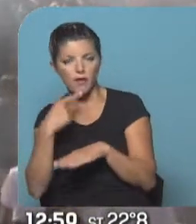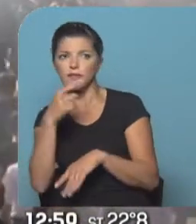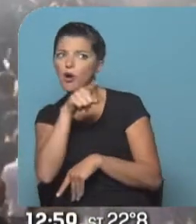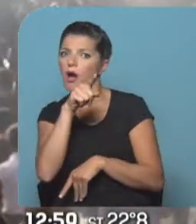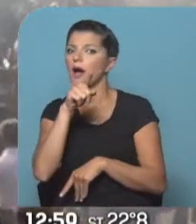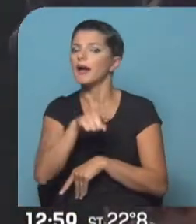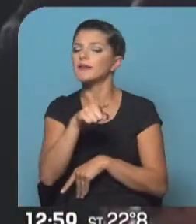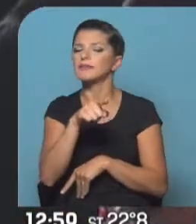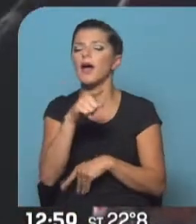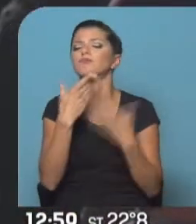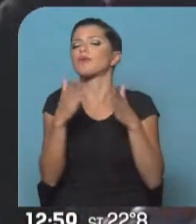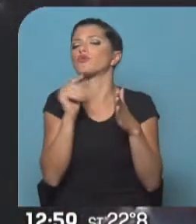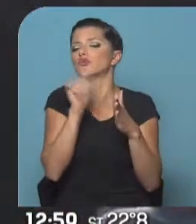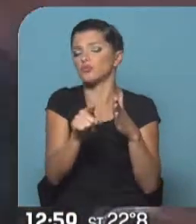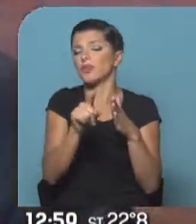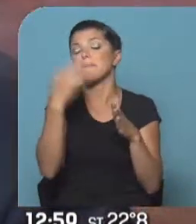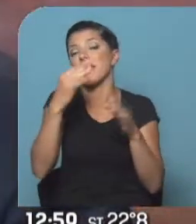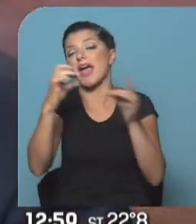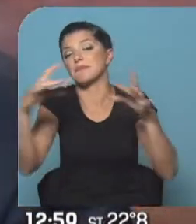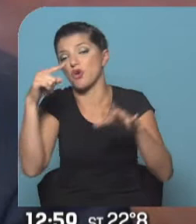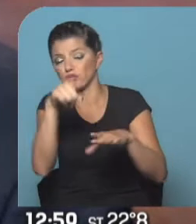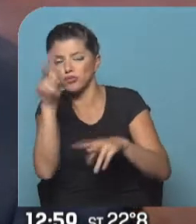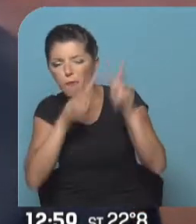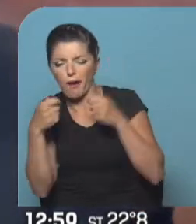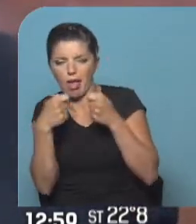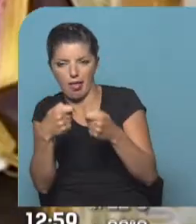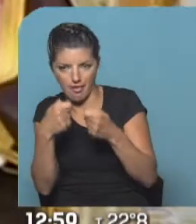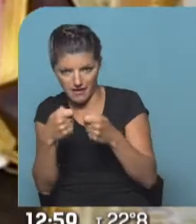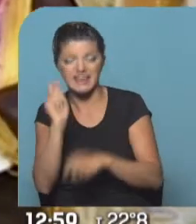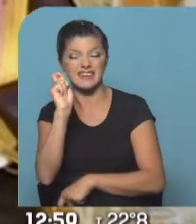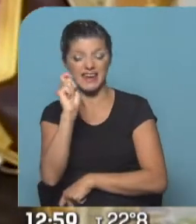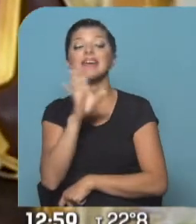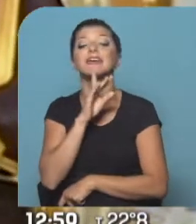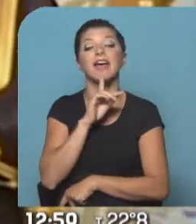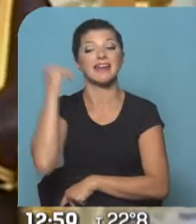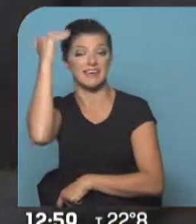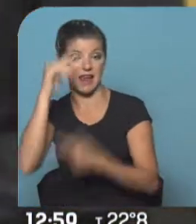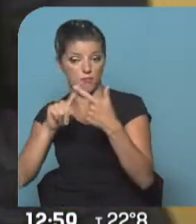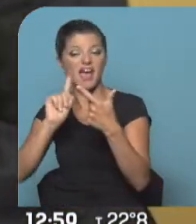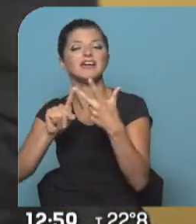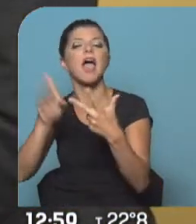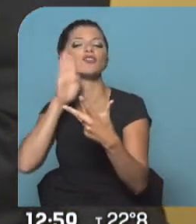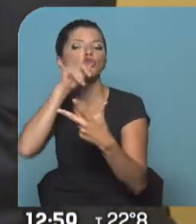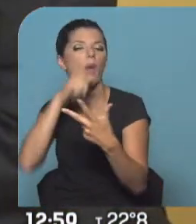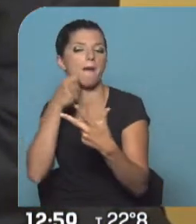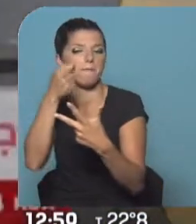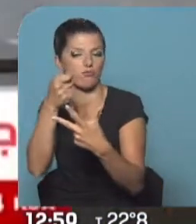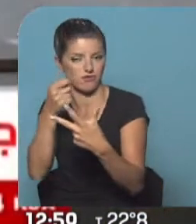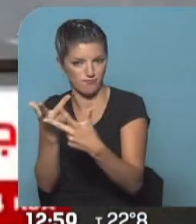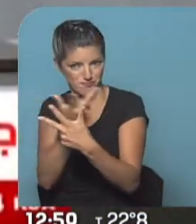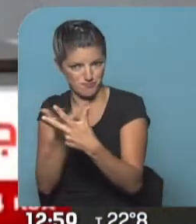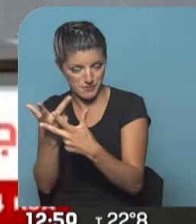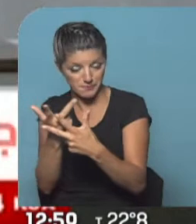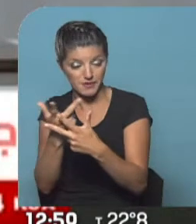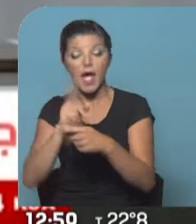Hariri a un plan urdido por sus enemigos regionales, Israel y Arabia Saudita, con apoyo de Estados Unidos. En tanto,